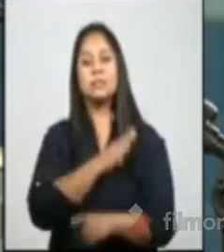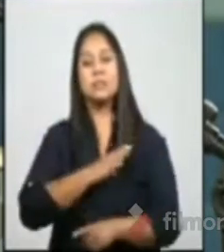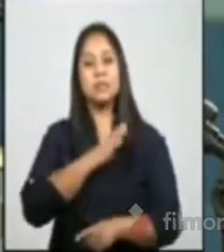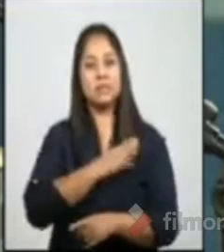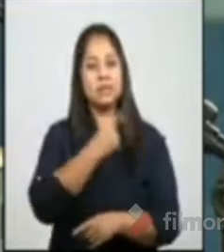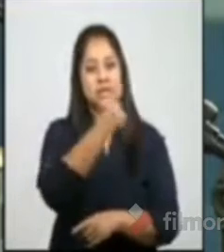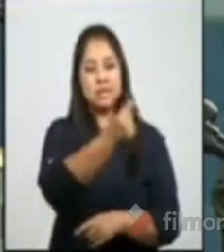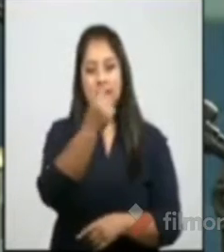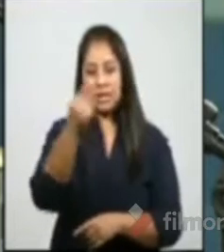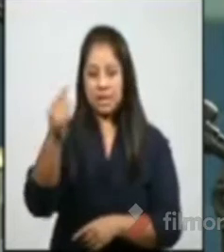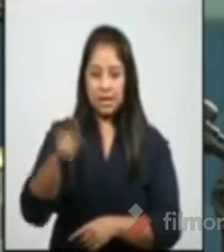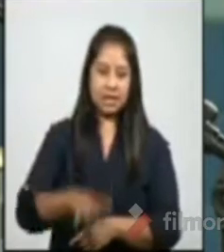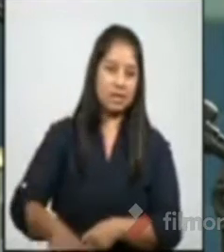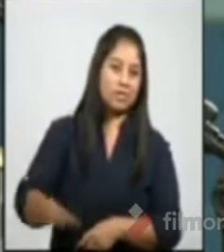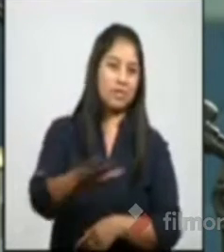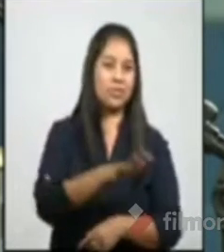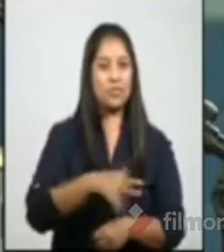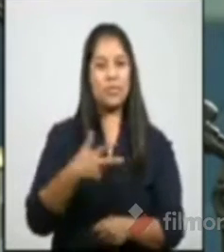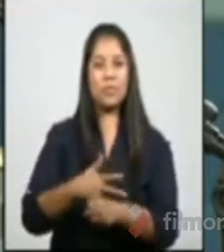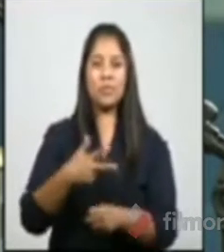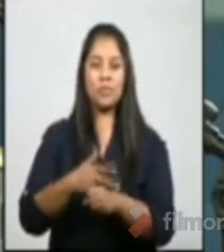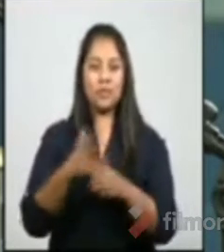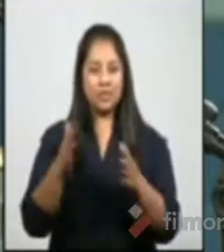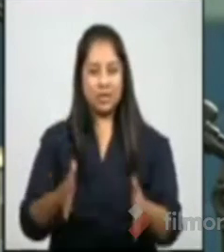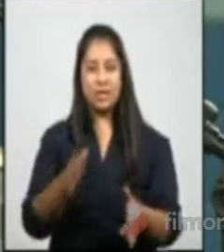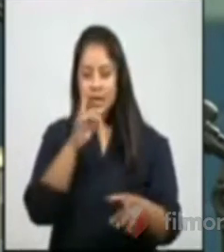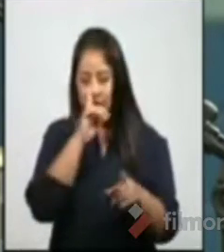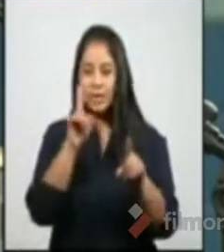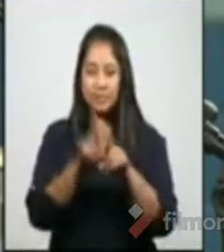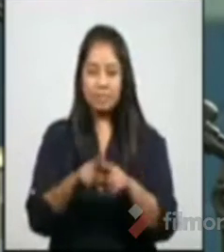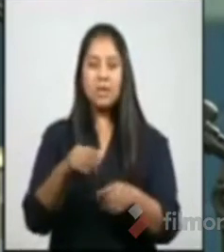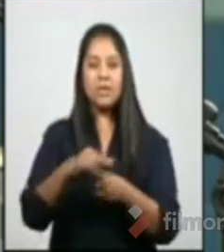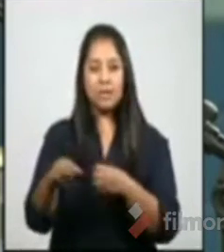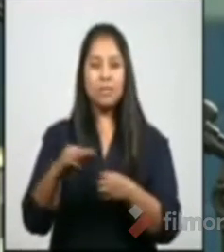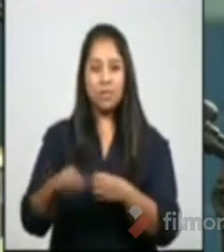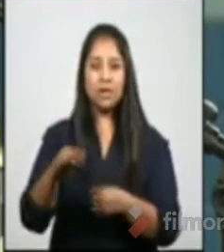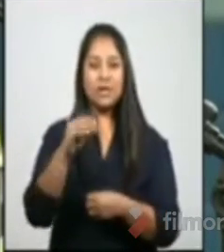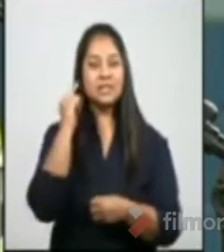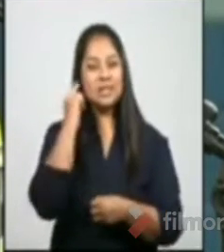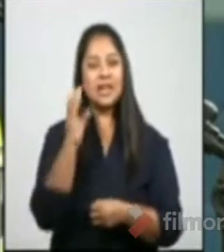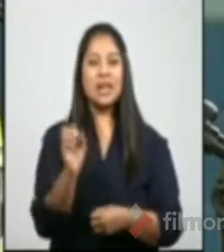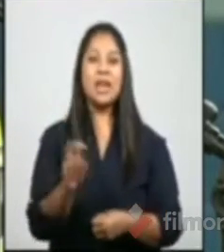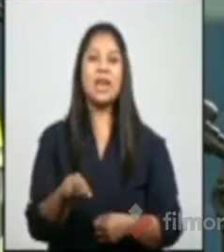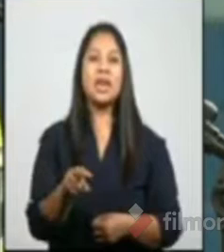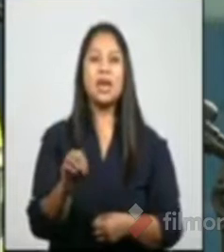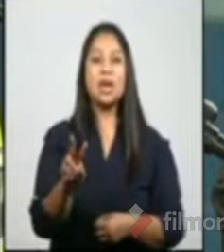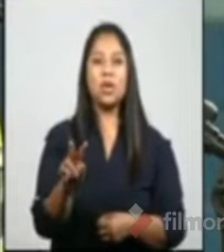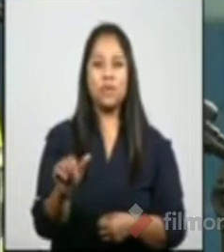uno de todos los guatemaltecos y, por qué no decirlo, del municipio de Génova.